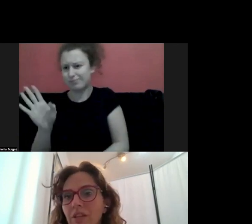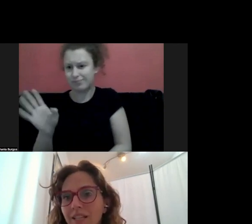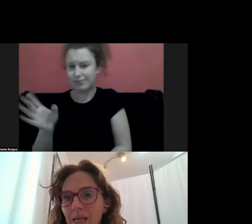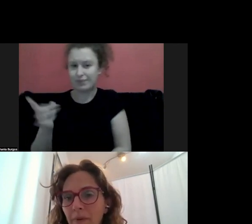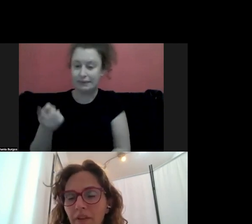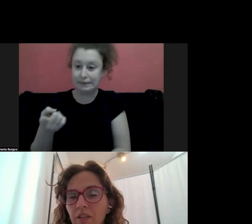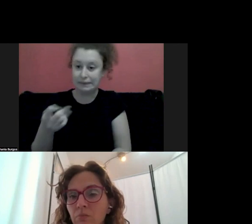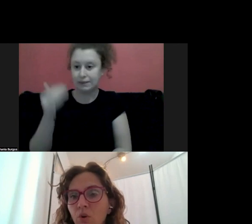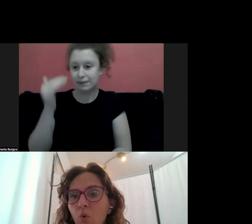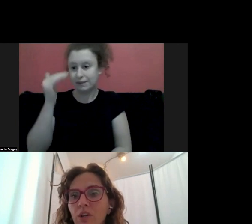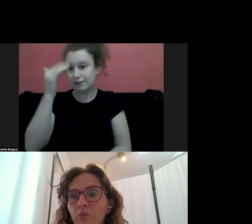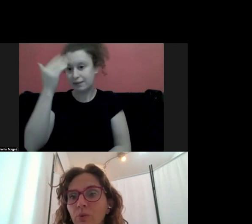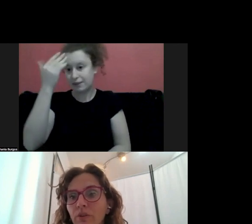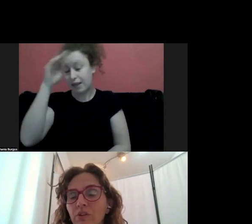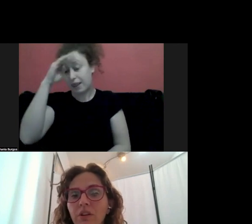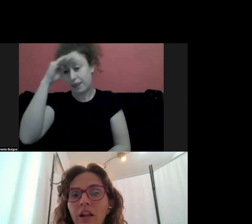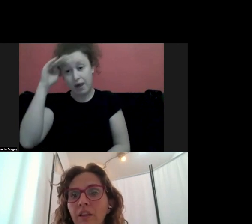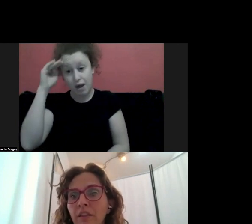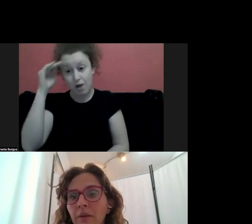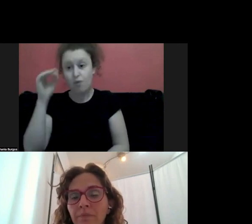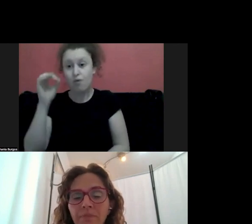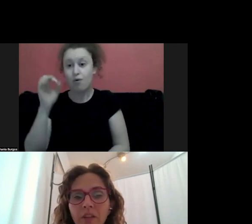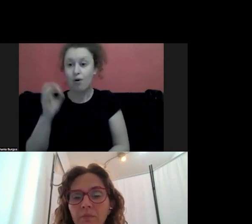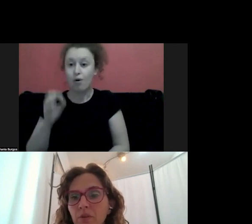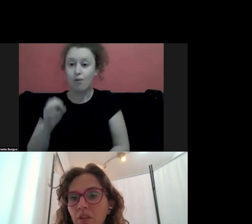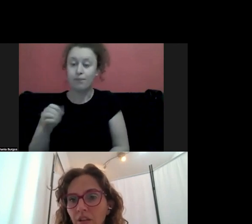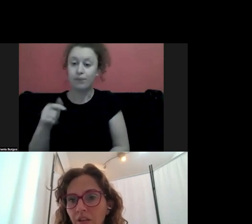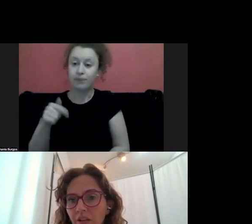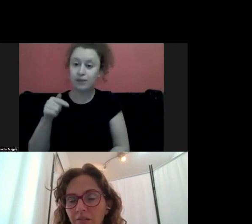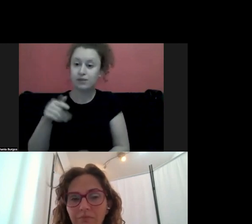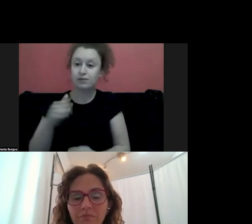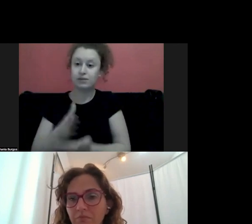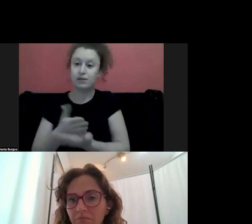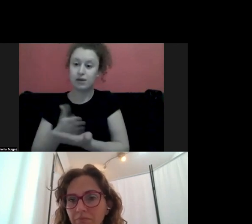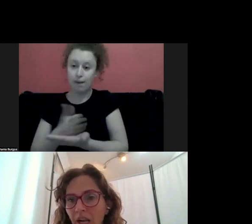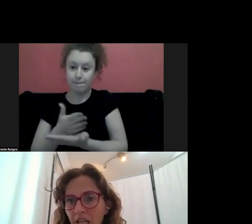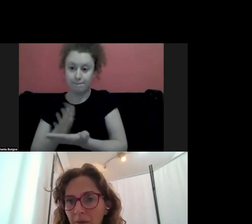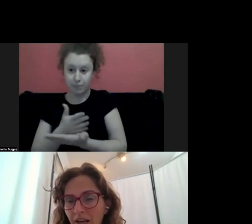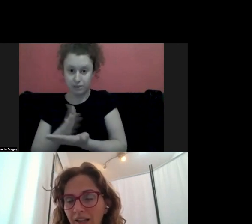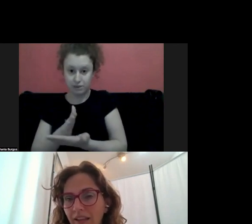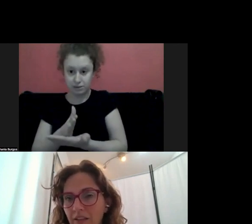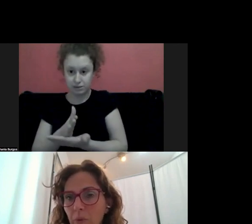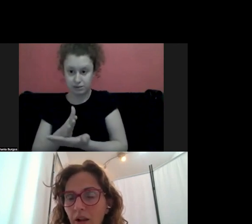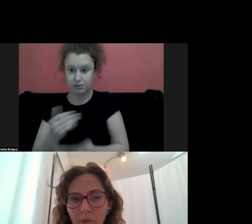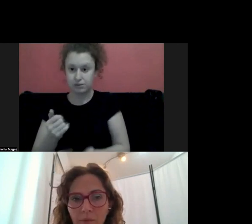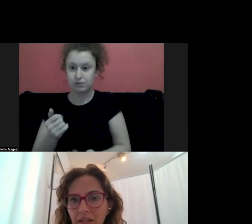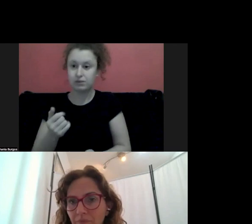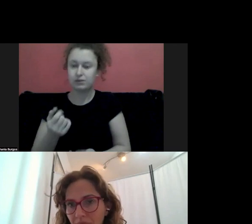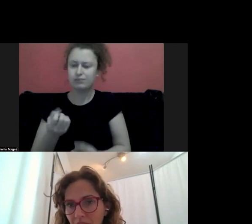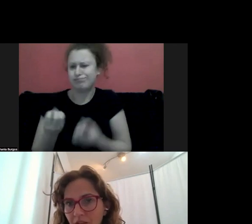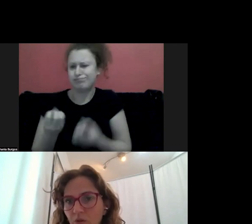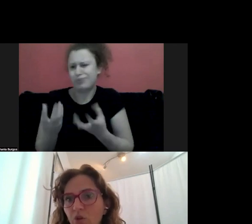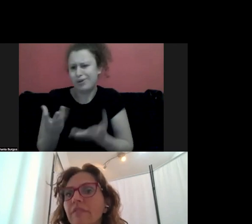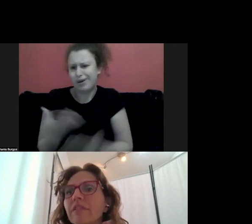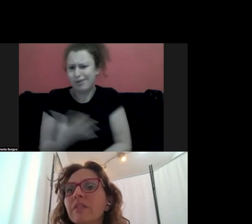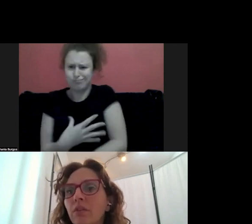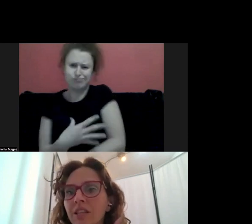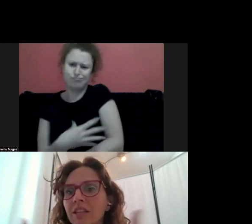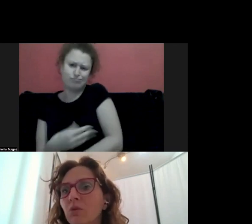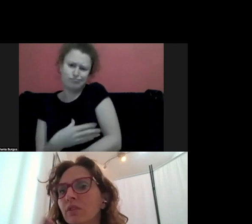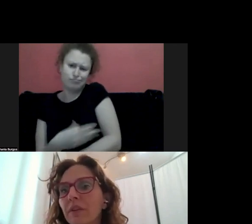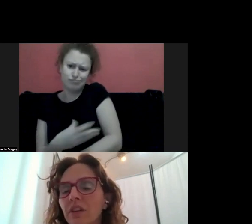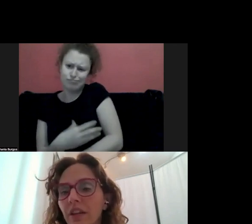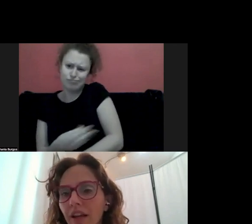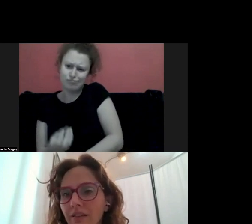también se da ese capacitismo cuando un profesional dice, pues si, ¿para qué va a lactar? No vale la pena. Con